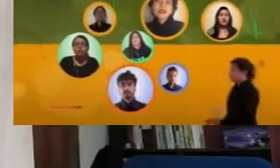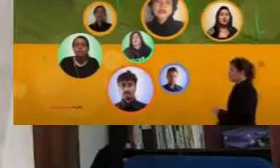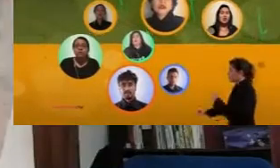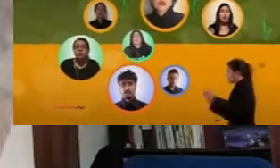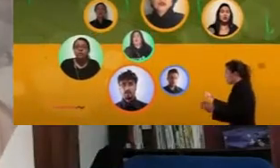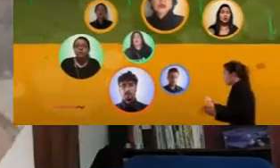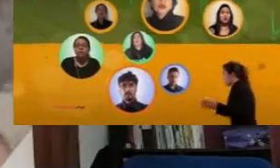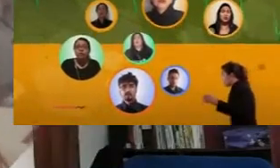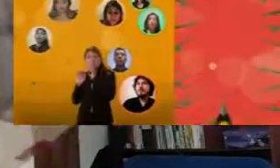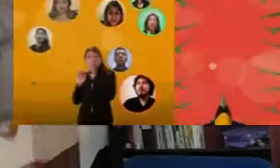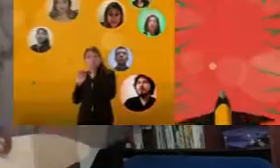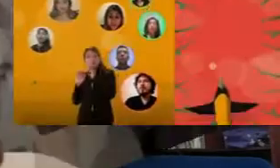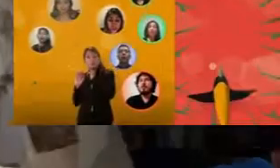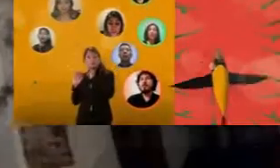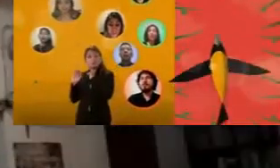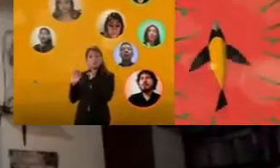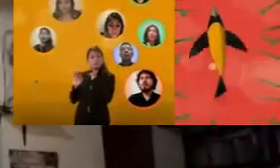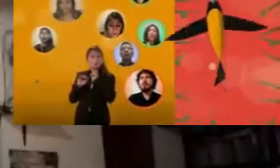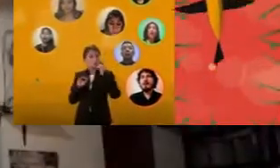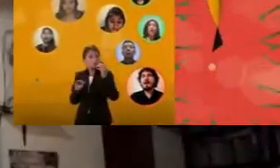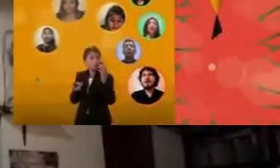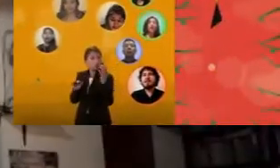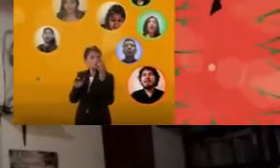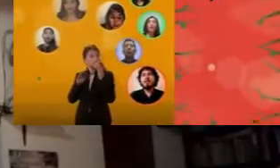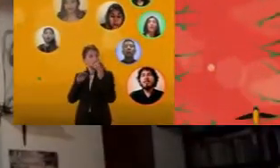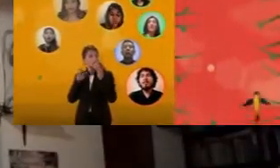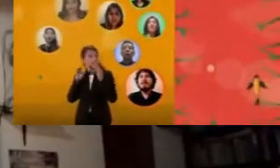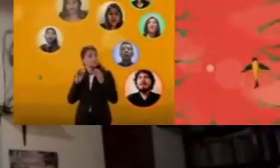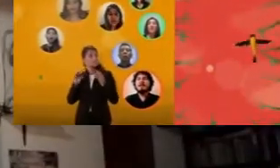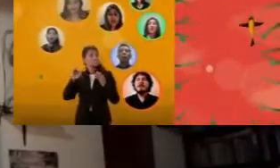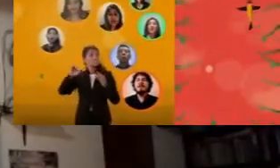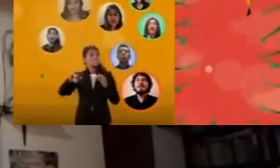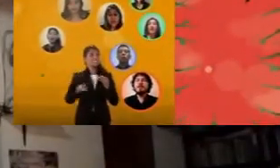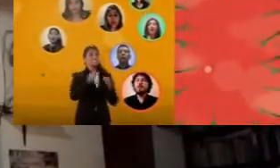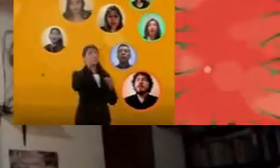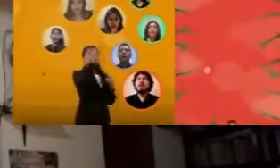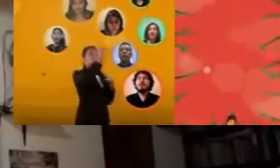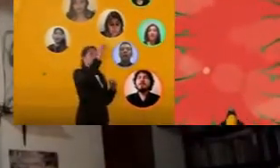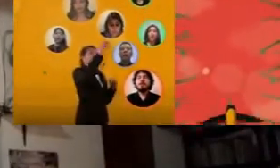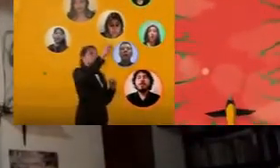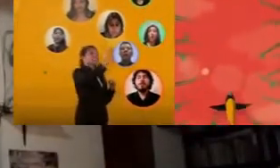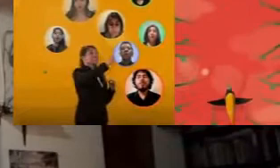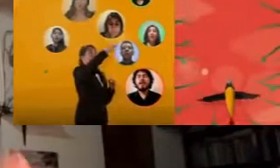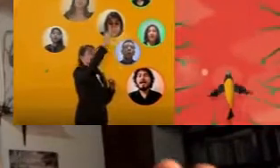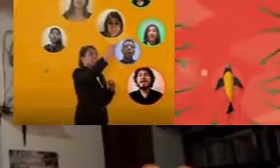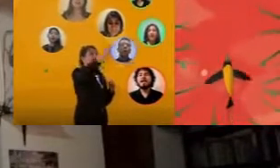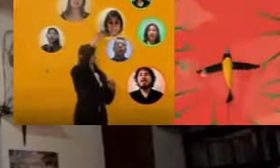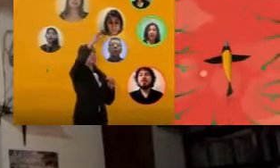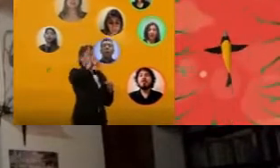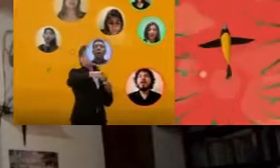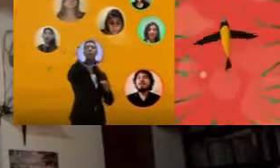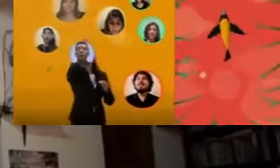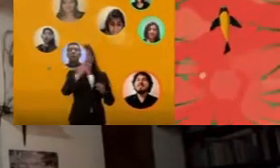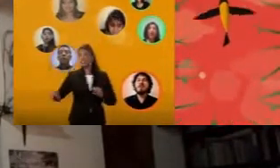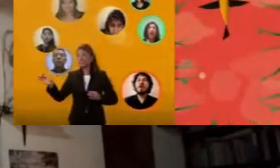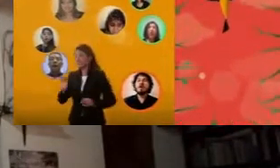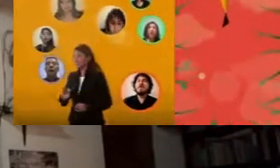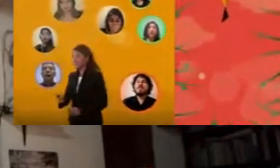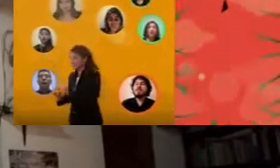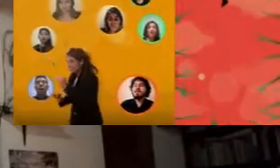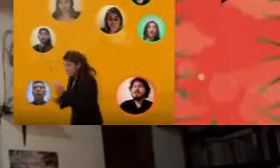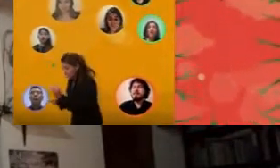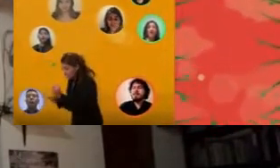Bien, entonces ya lo saben, la tarea que vamos a poner es, esa canción que acabamos de escuchar,